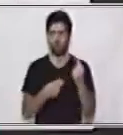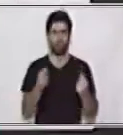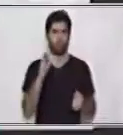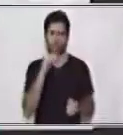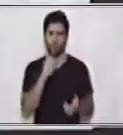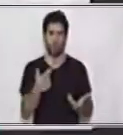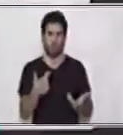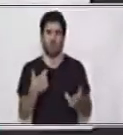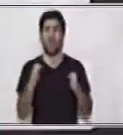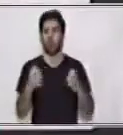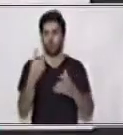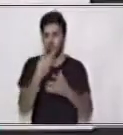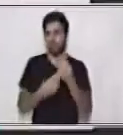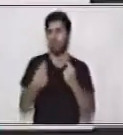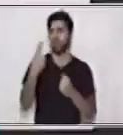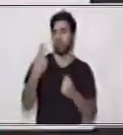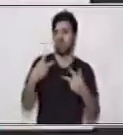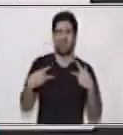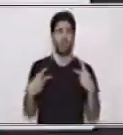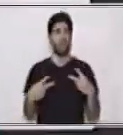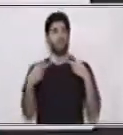valiente cobardía?